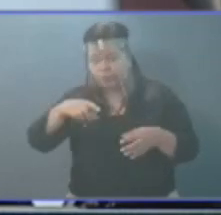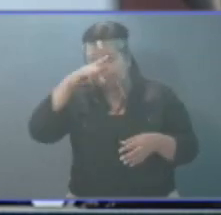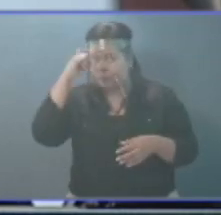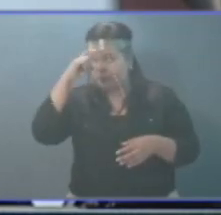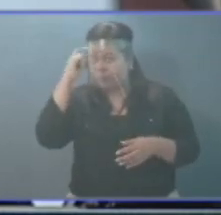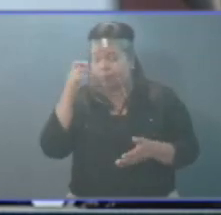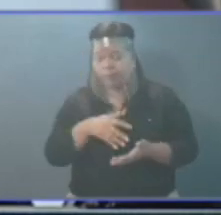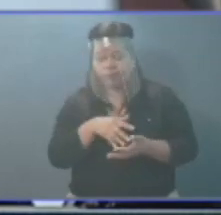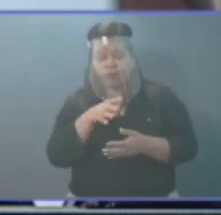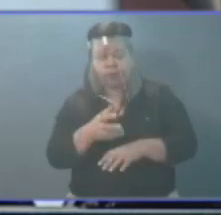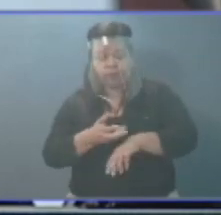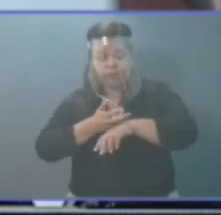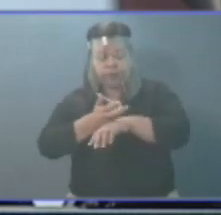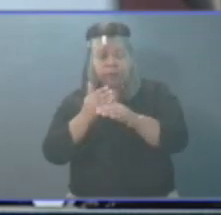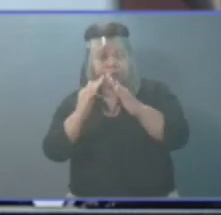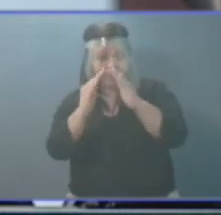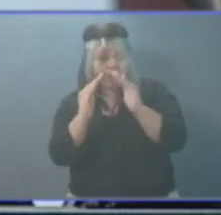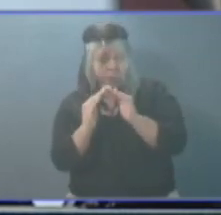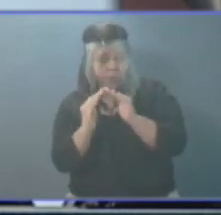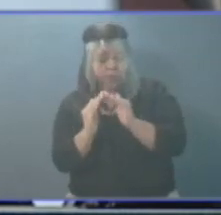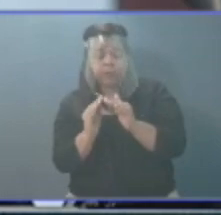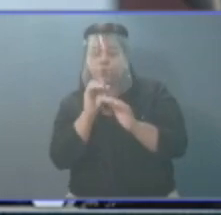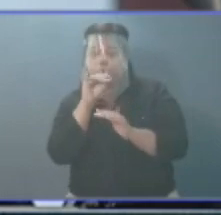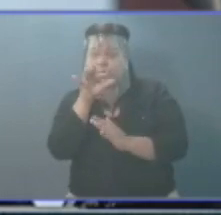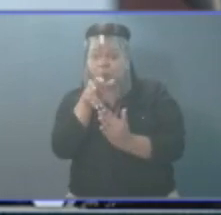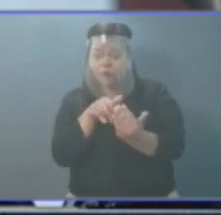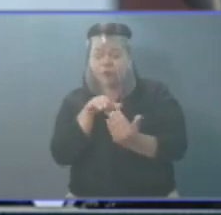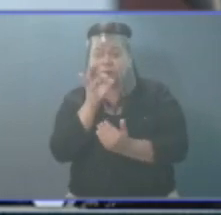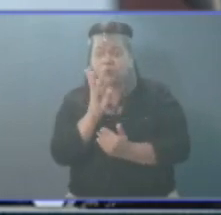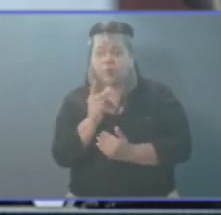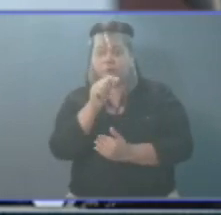Públicas, Transporte y Vivienda se refiere al expediente número